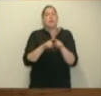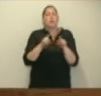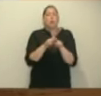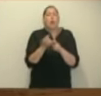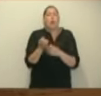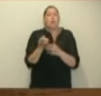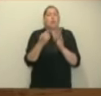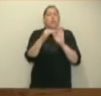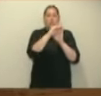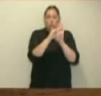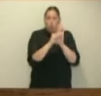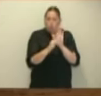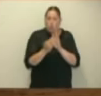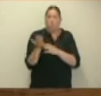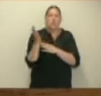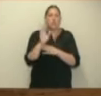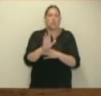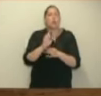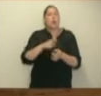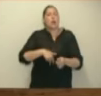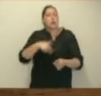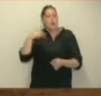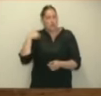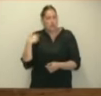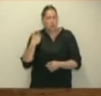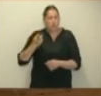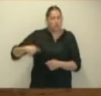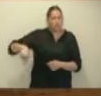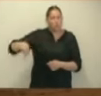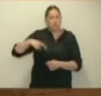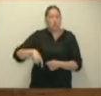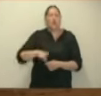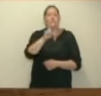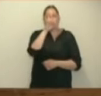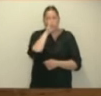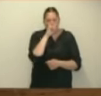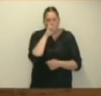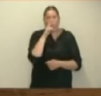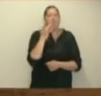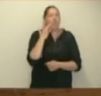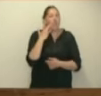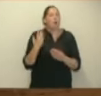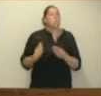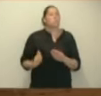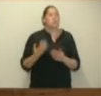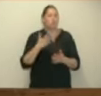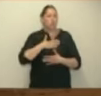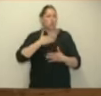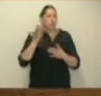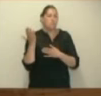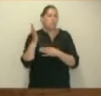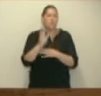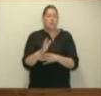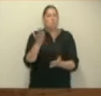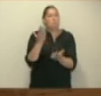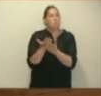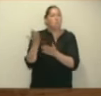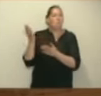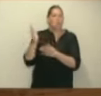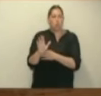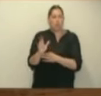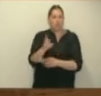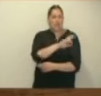general. Justamente, como ustedes recordarán, ese fue el día que nosotros presentamos la propuesta en el registro de esta